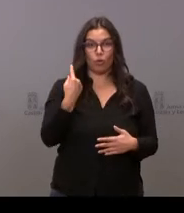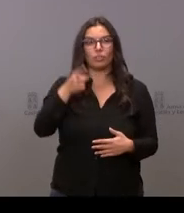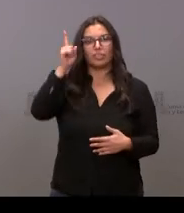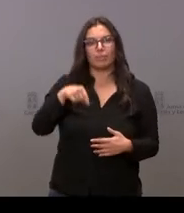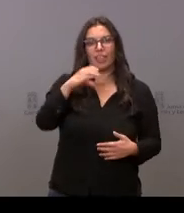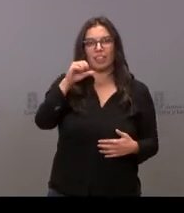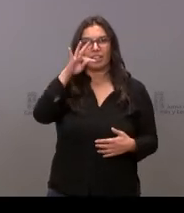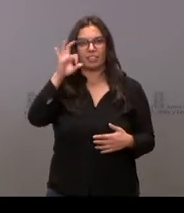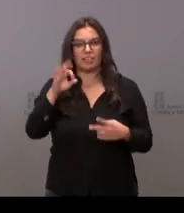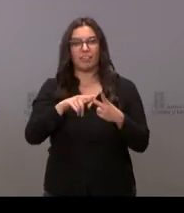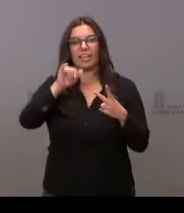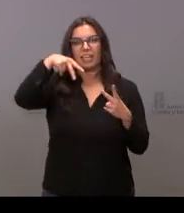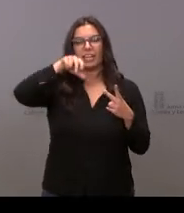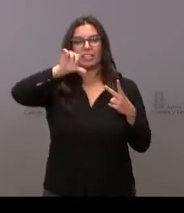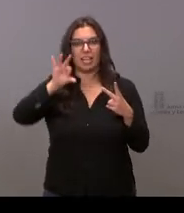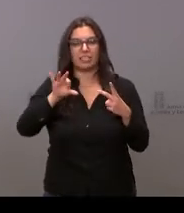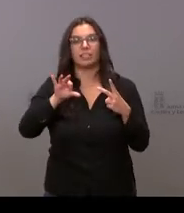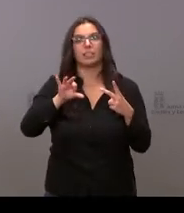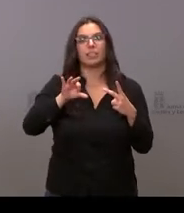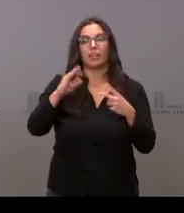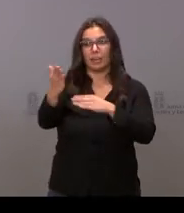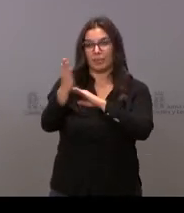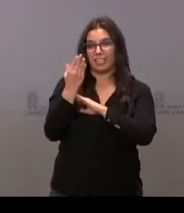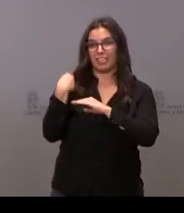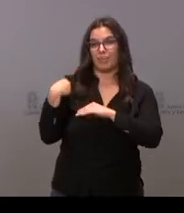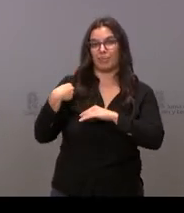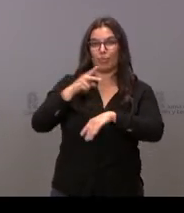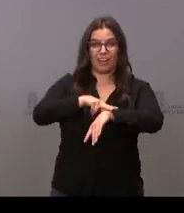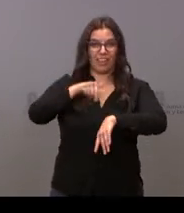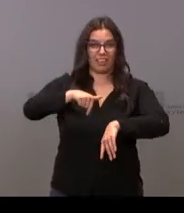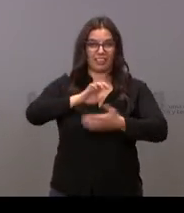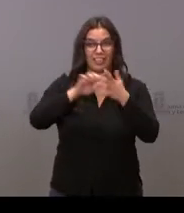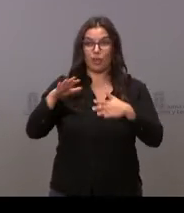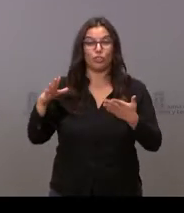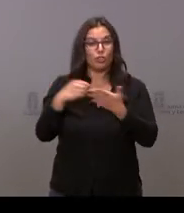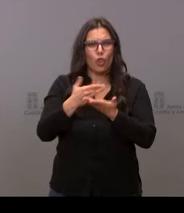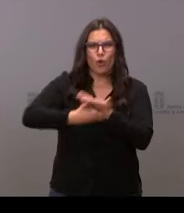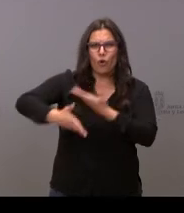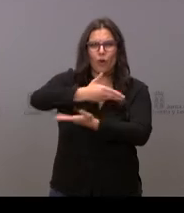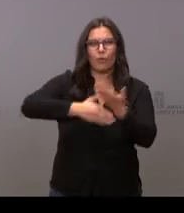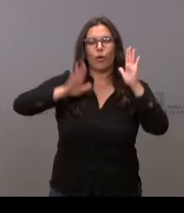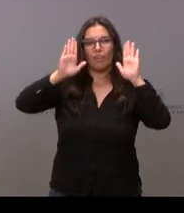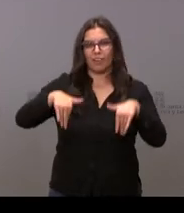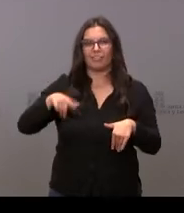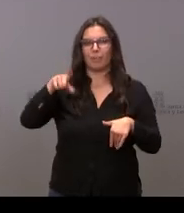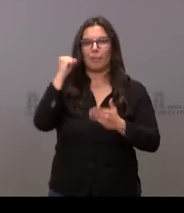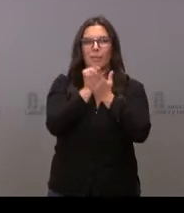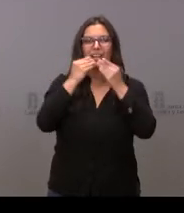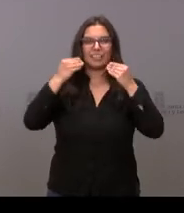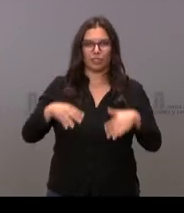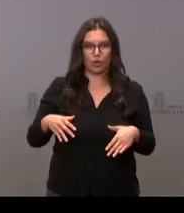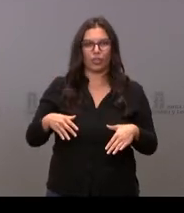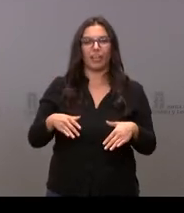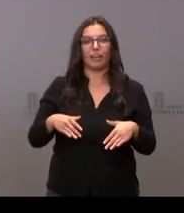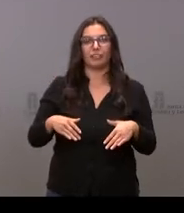el ir nasa aquí representado por marcil es la delegada en castilla-león vamos a hacer también historia en esa